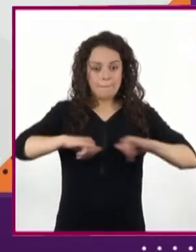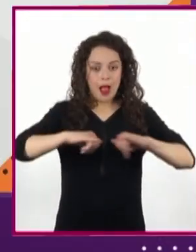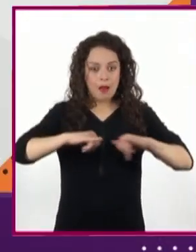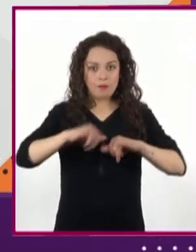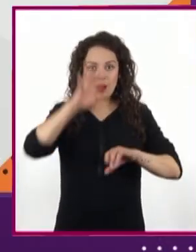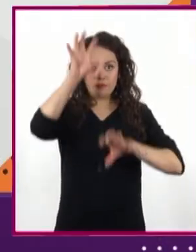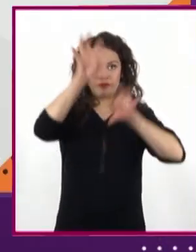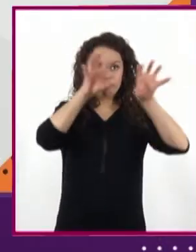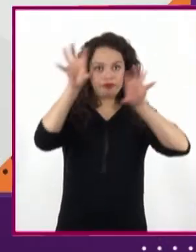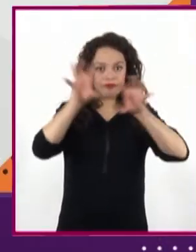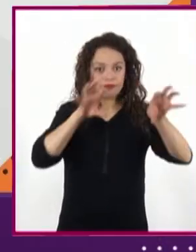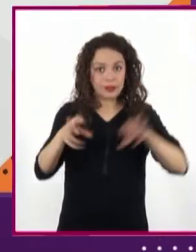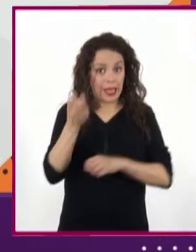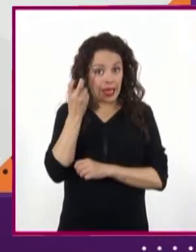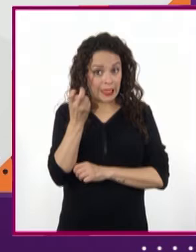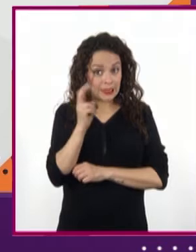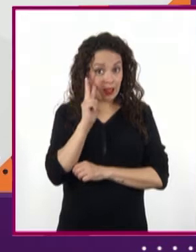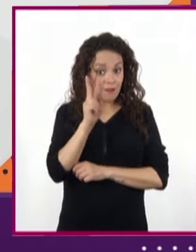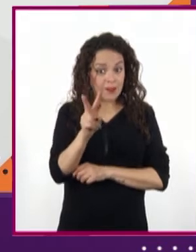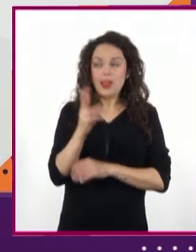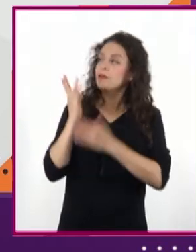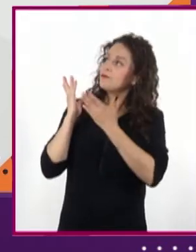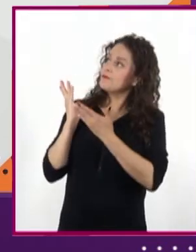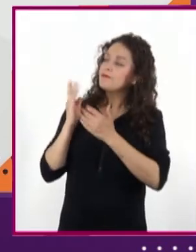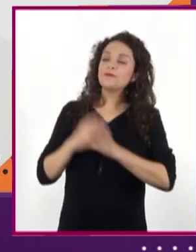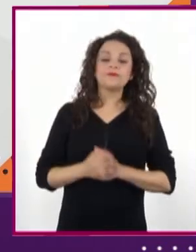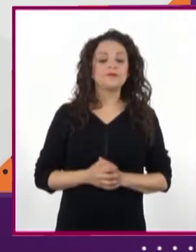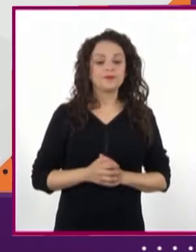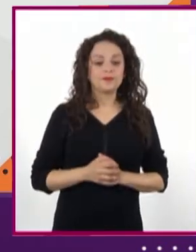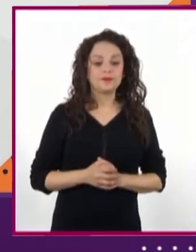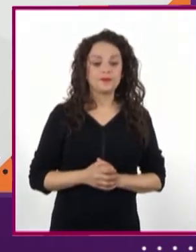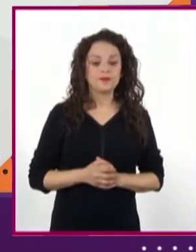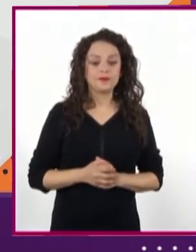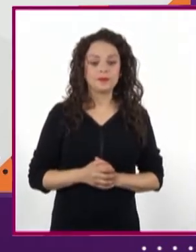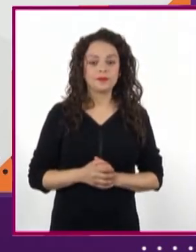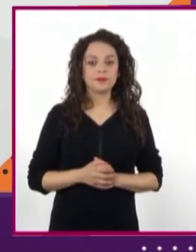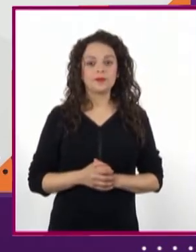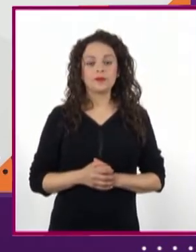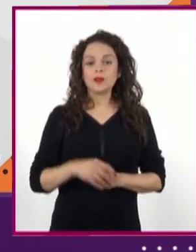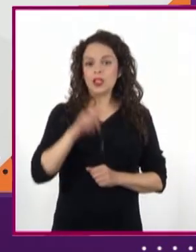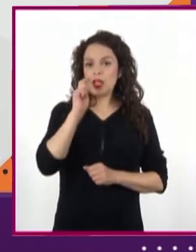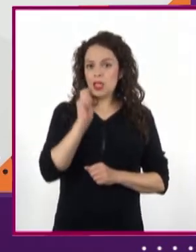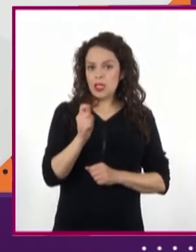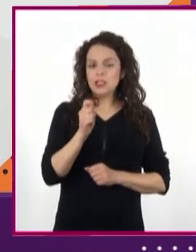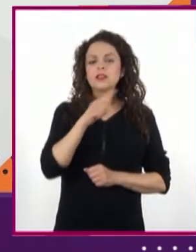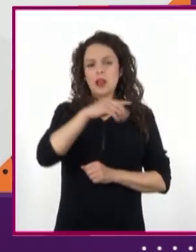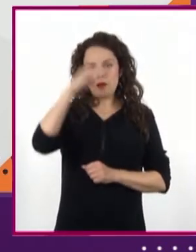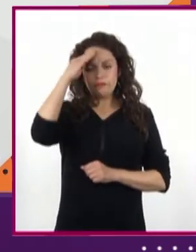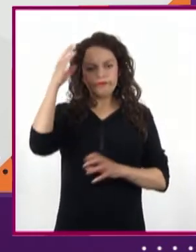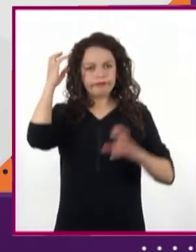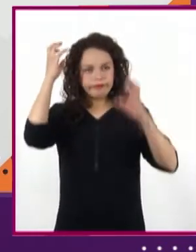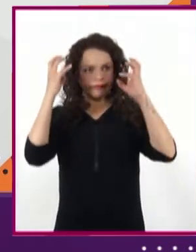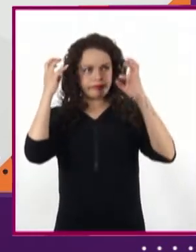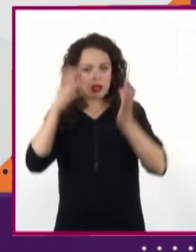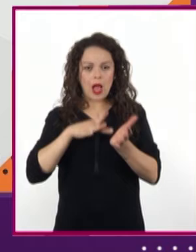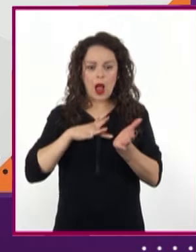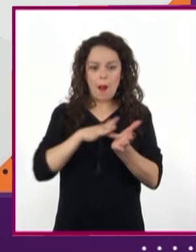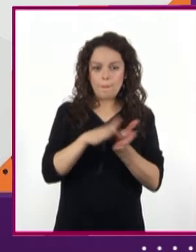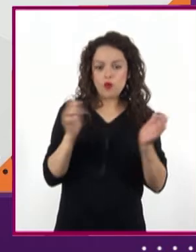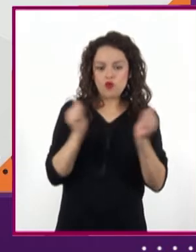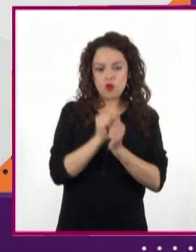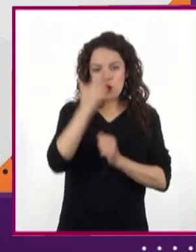Ilustración. La Ilustración fue una corriente de pensamiento que se caracterizó por apoyarse en la razón.